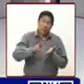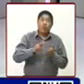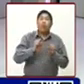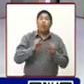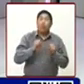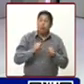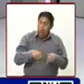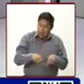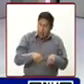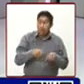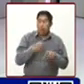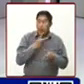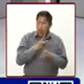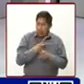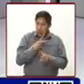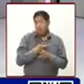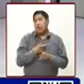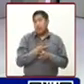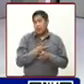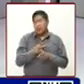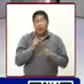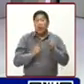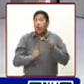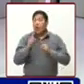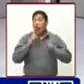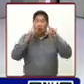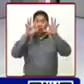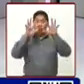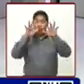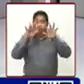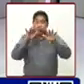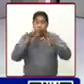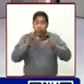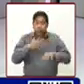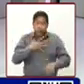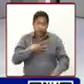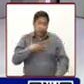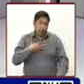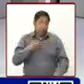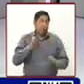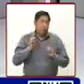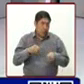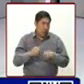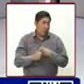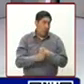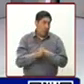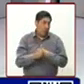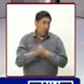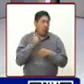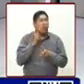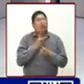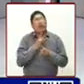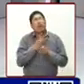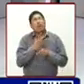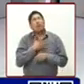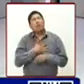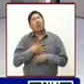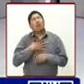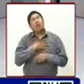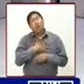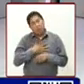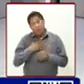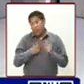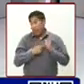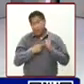o los lugares donde está lloviendo y nevando por supuesto hacen de que exista peligro vaya con cuidado Esa es la recomendación